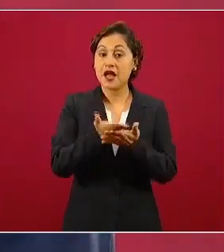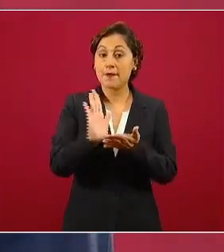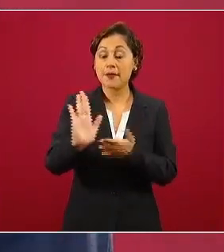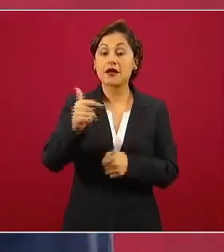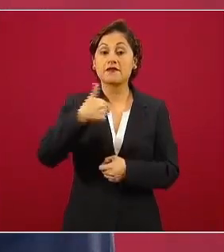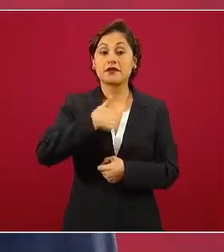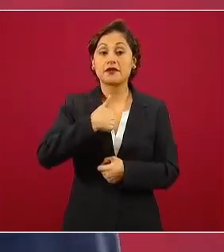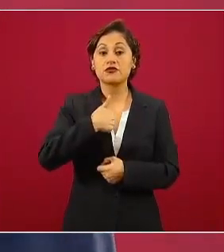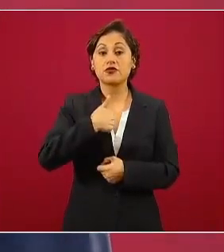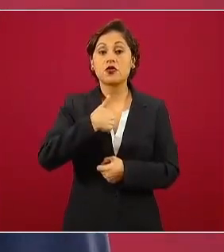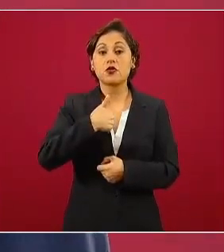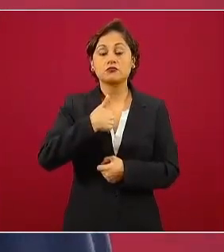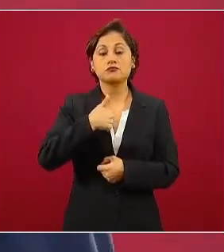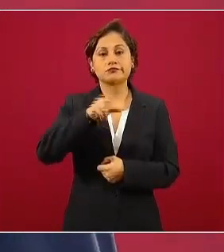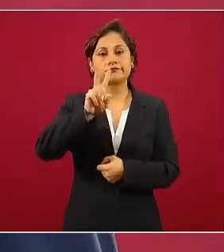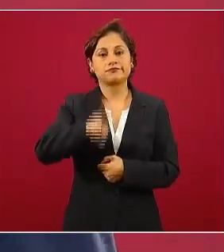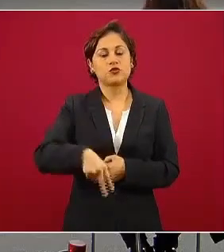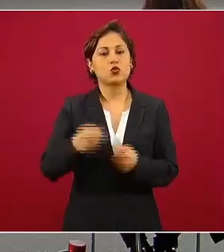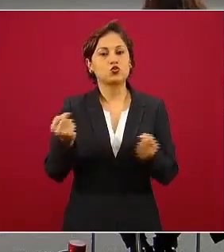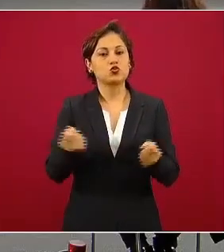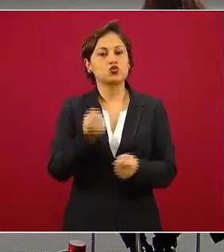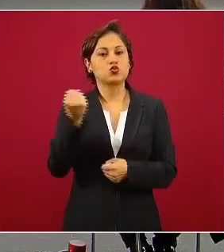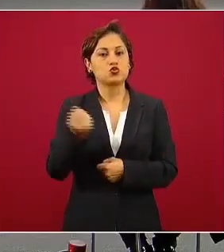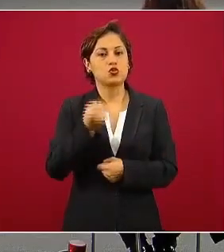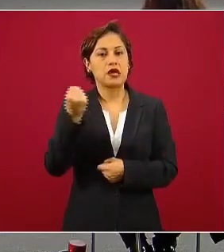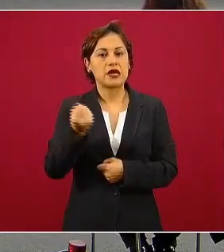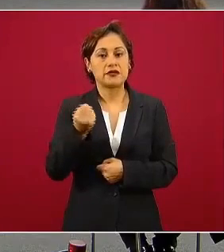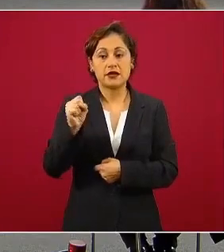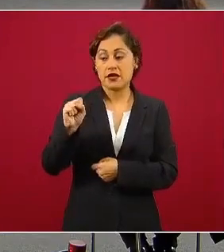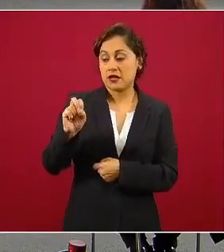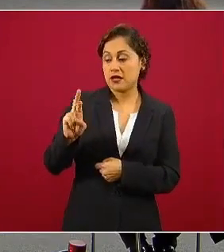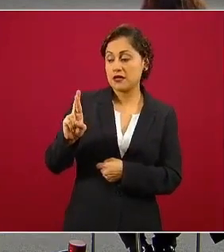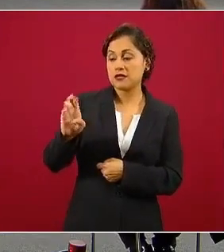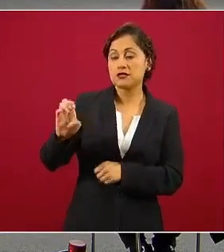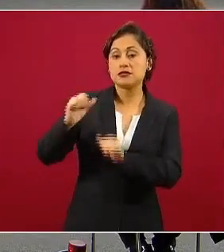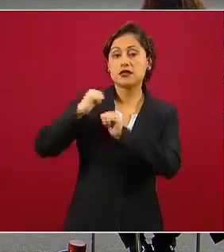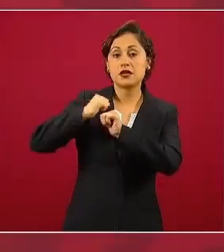ventaja de que el secretario de Relaciones Exteriores